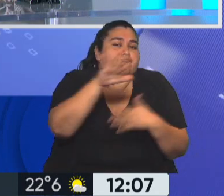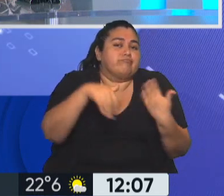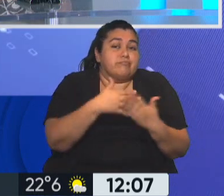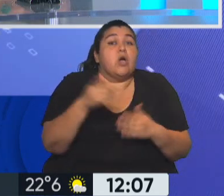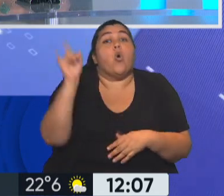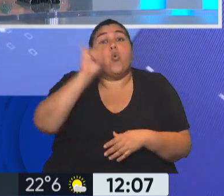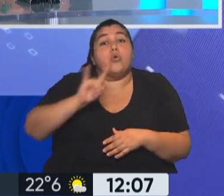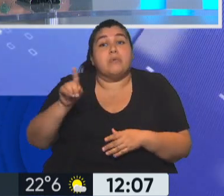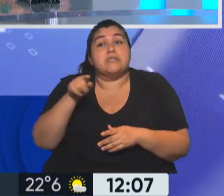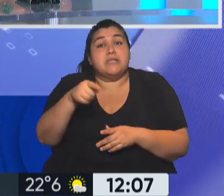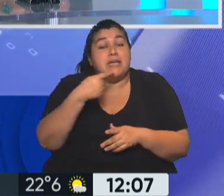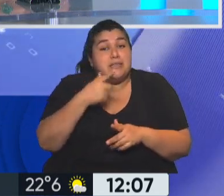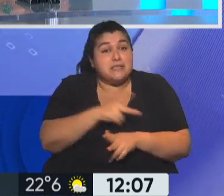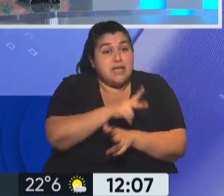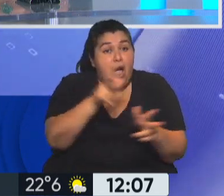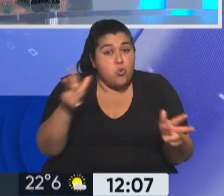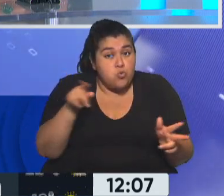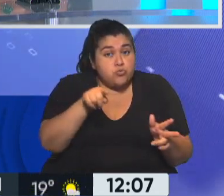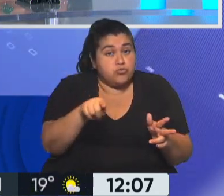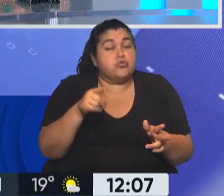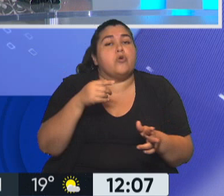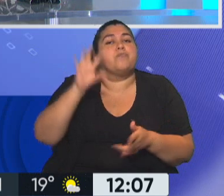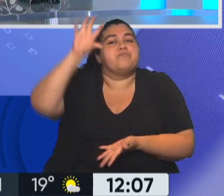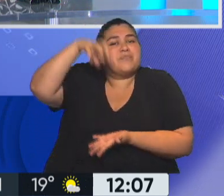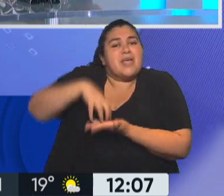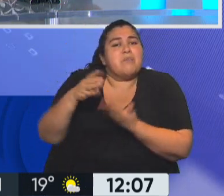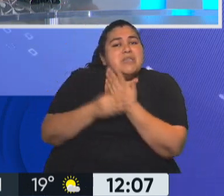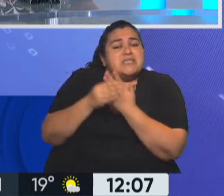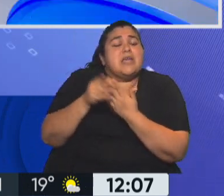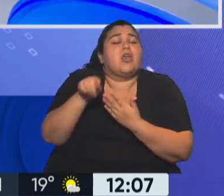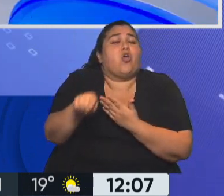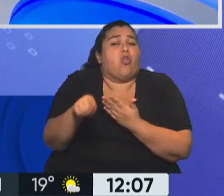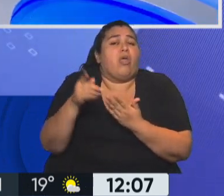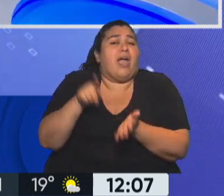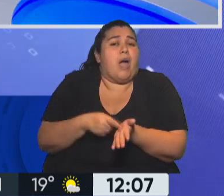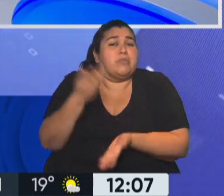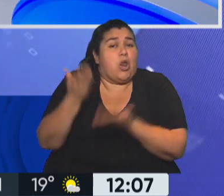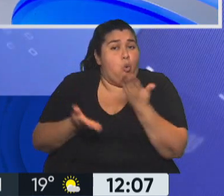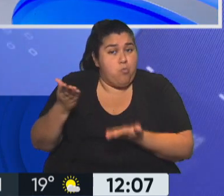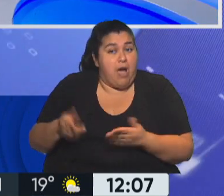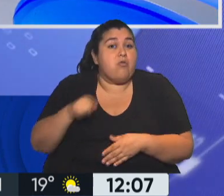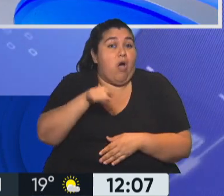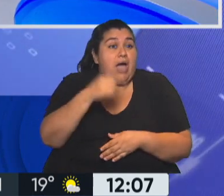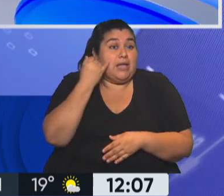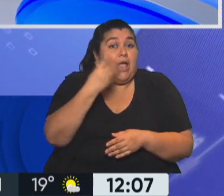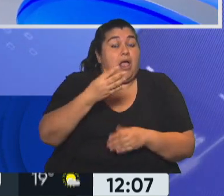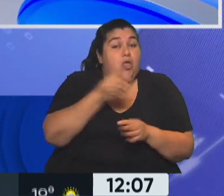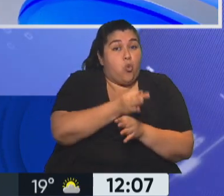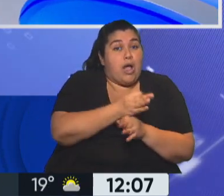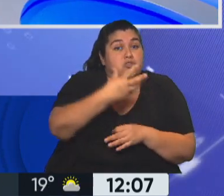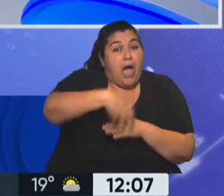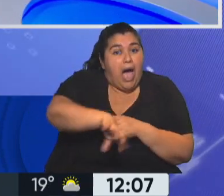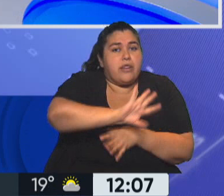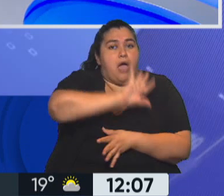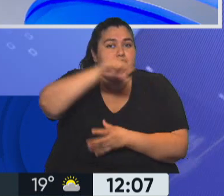es que este anuncio que se hace desde Capital Humano, que es el mega ministerio donde quedó subsumido educación,